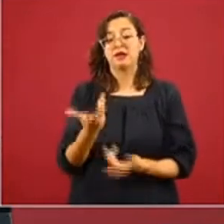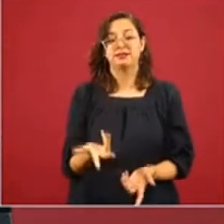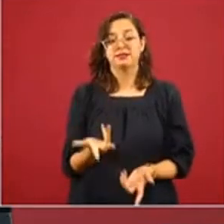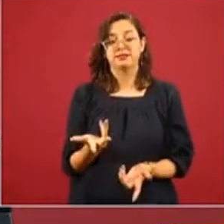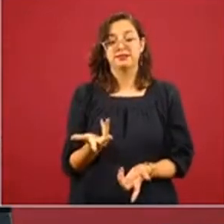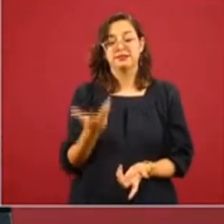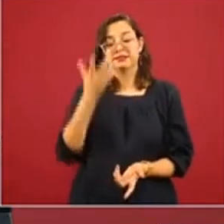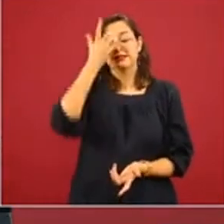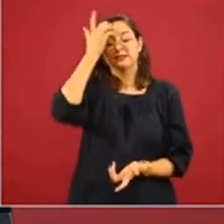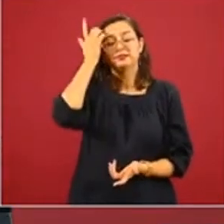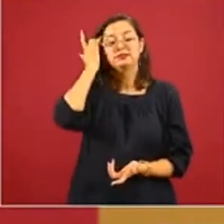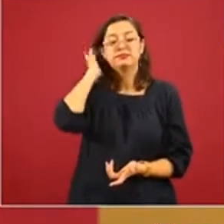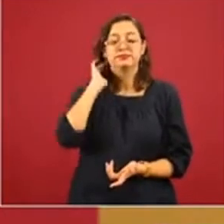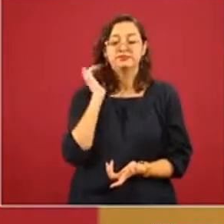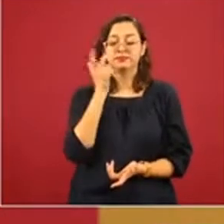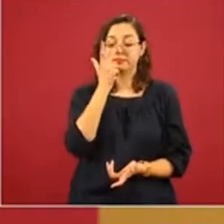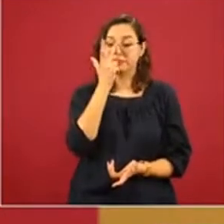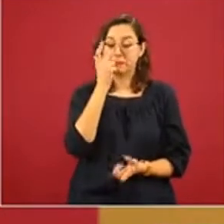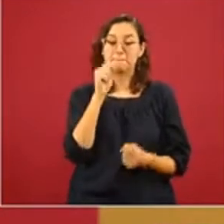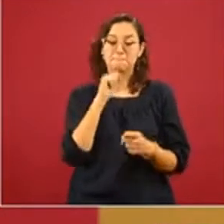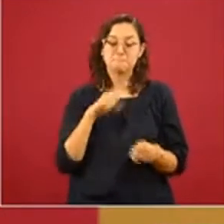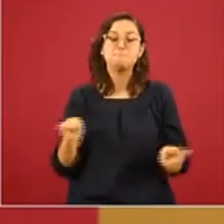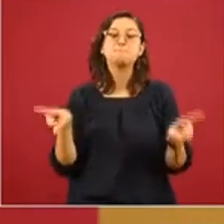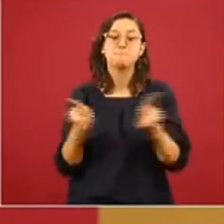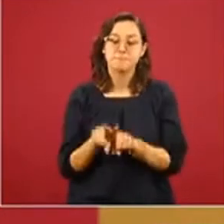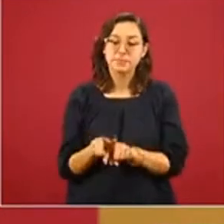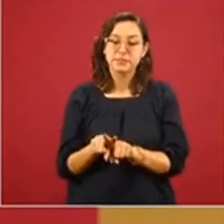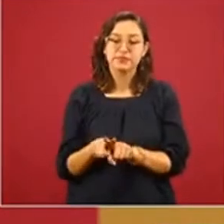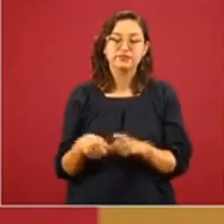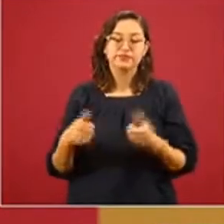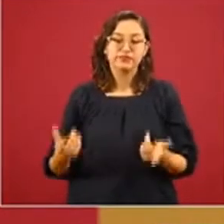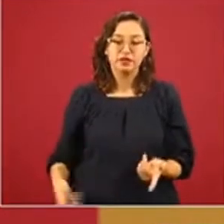fructosa. Se les ha agregado también distintos aditivos,